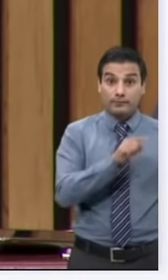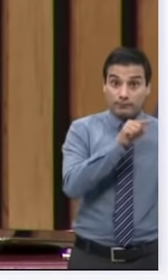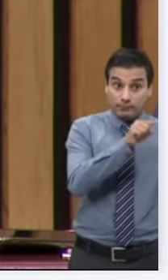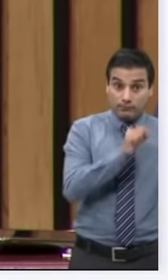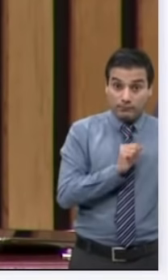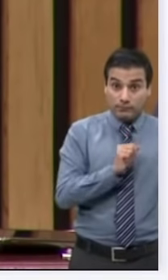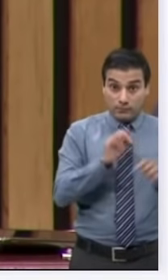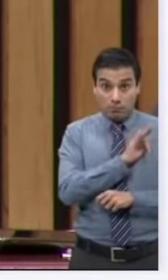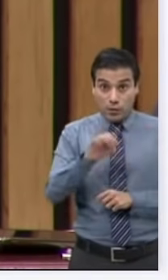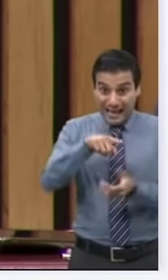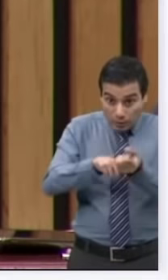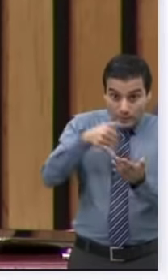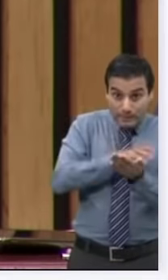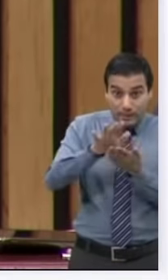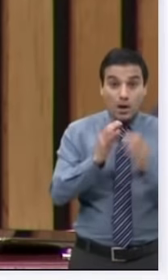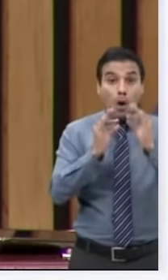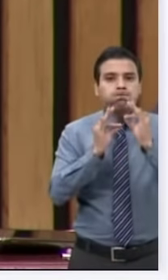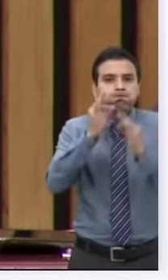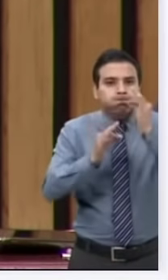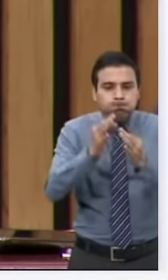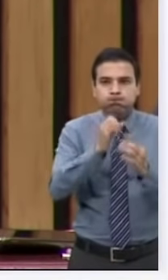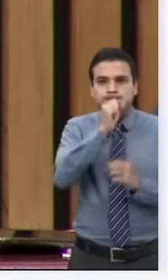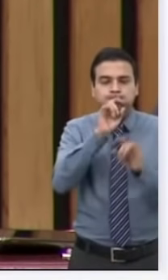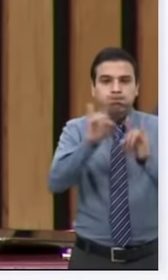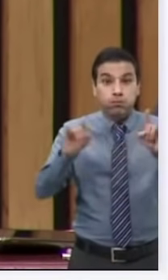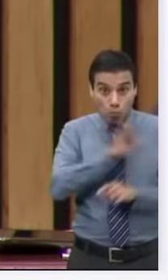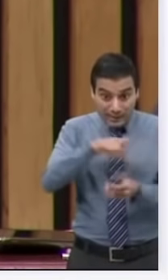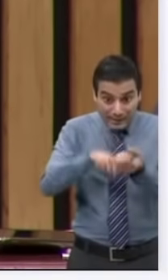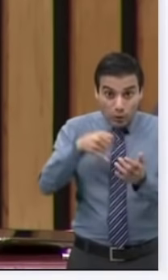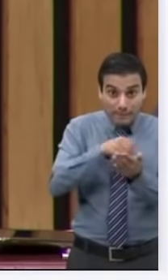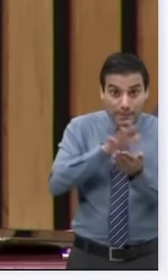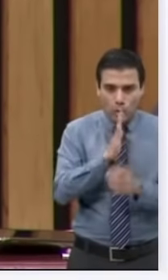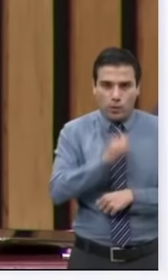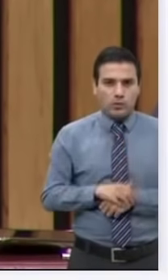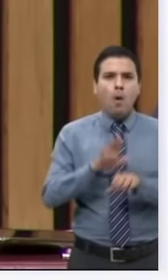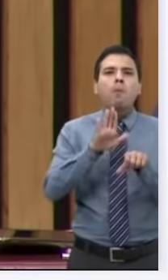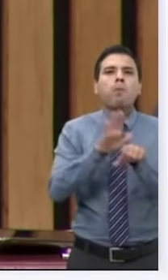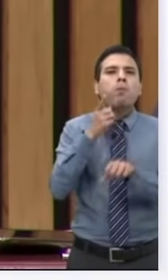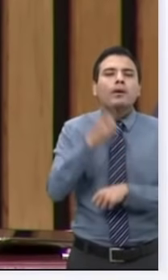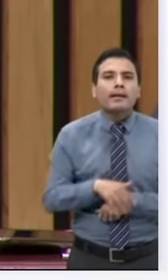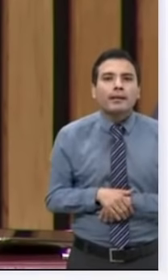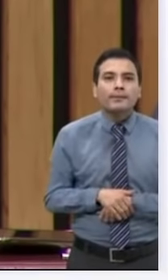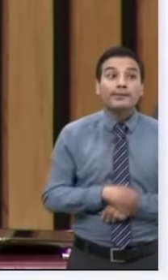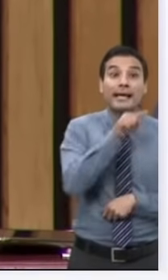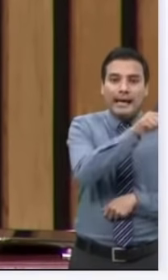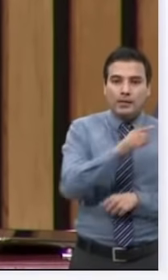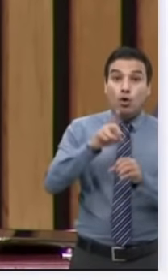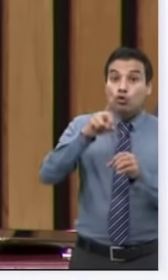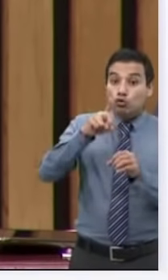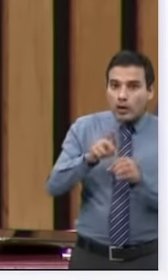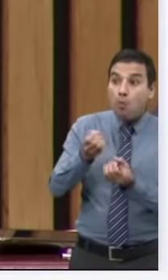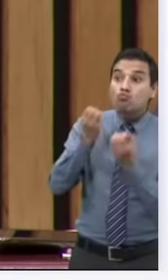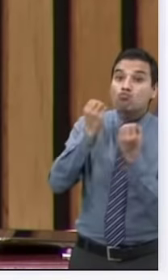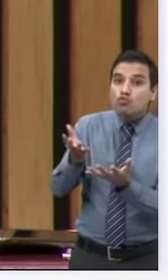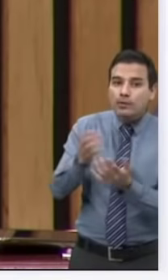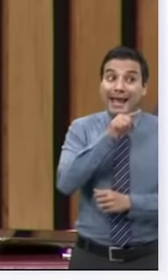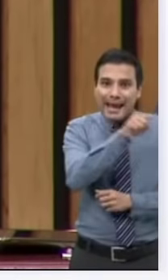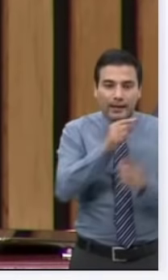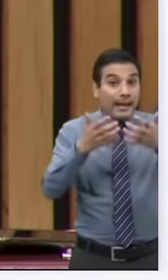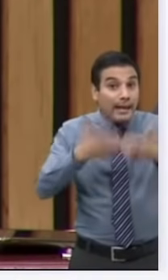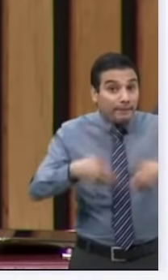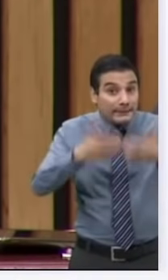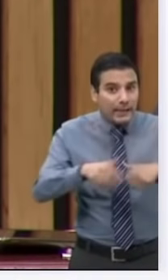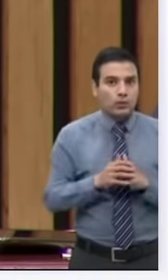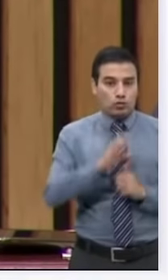que ahí se imprima la publicidad de una campaña electoral porque está donando los recursos en tanto empresario no en tanto ciudadano